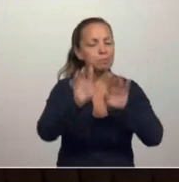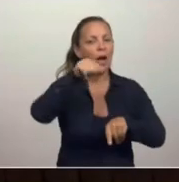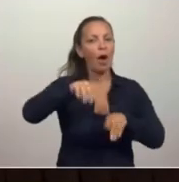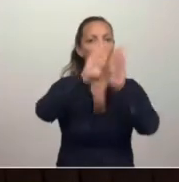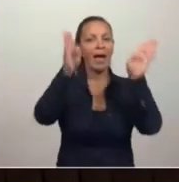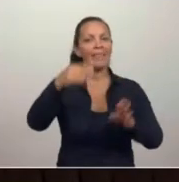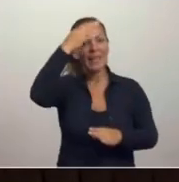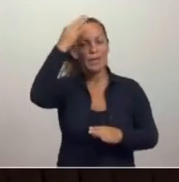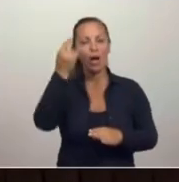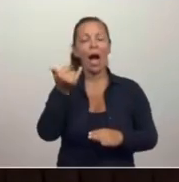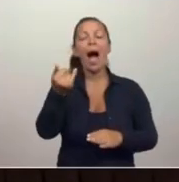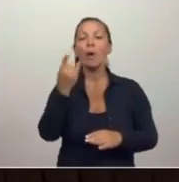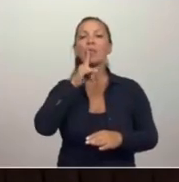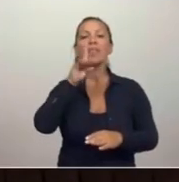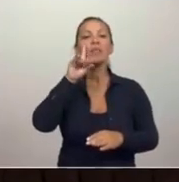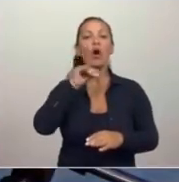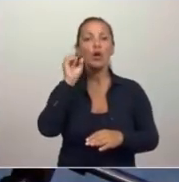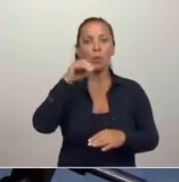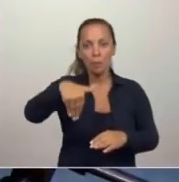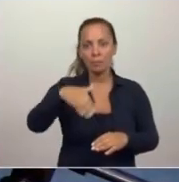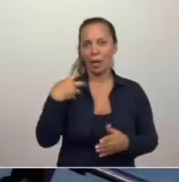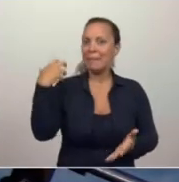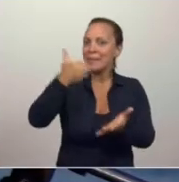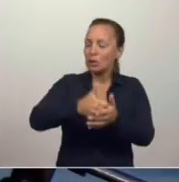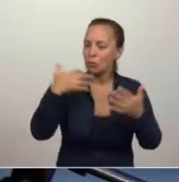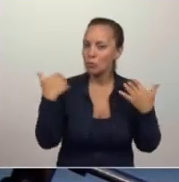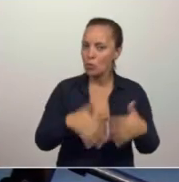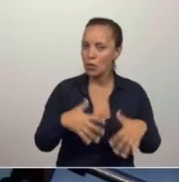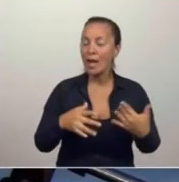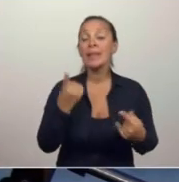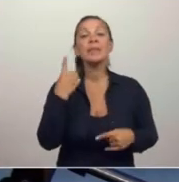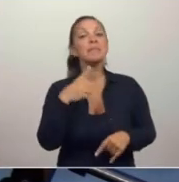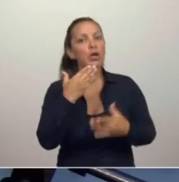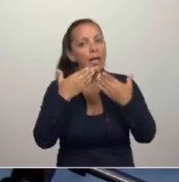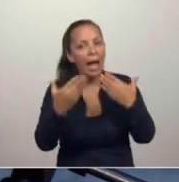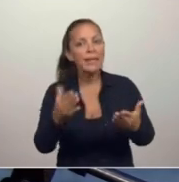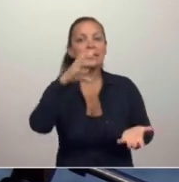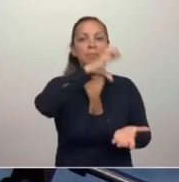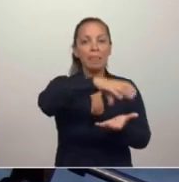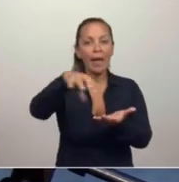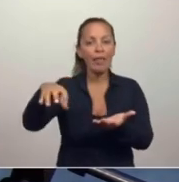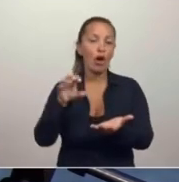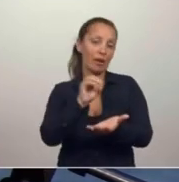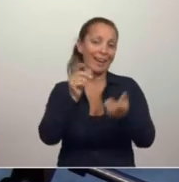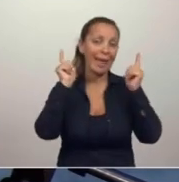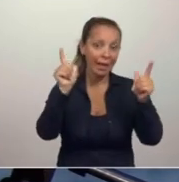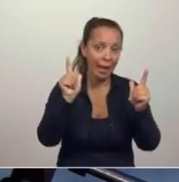de tanto tiempo hemos hecho inversiones enormes pero a través de los paradores recreo